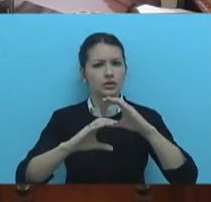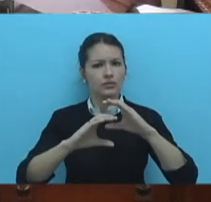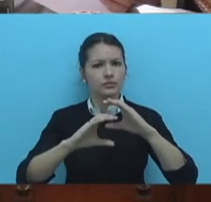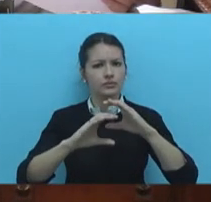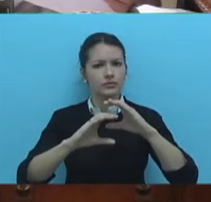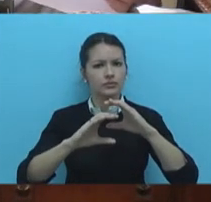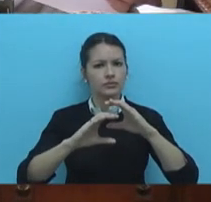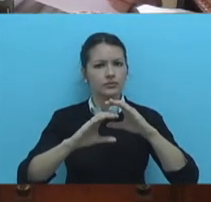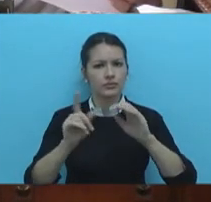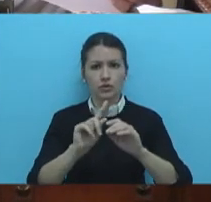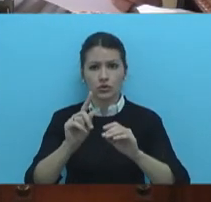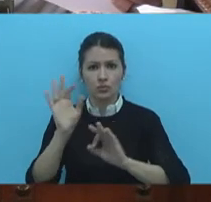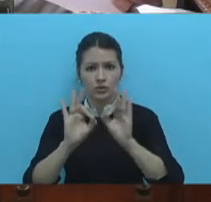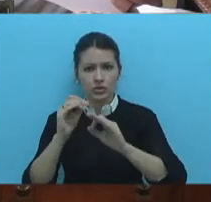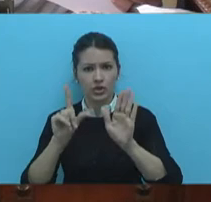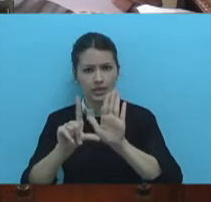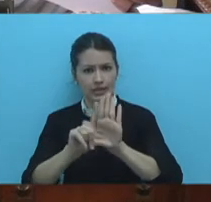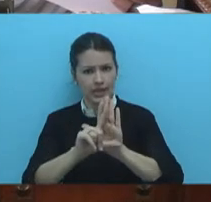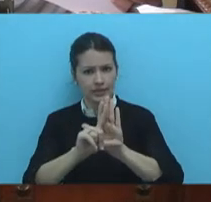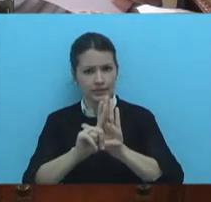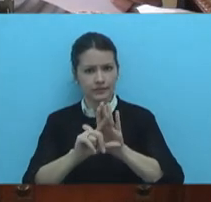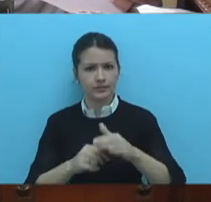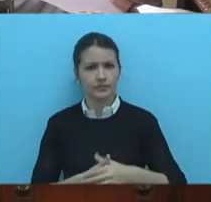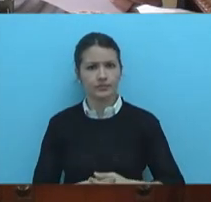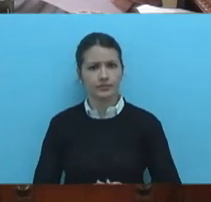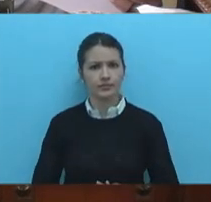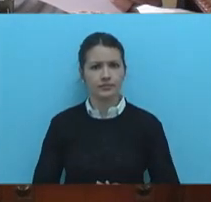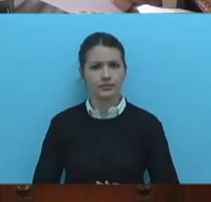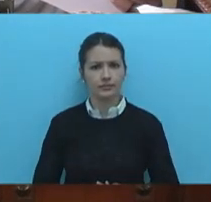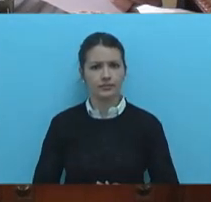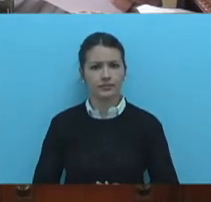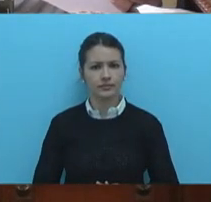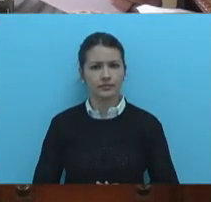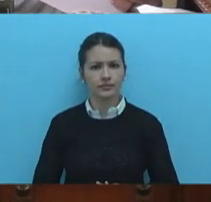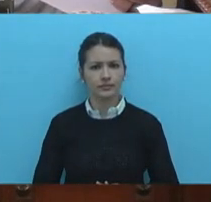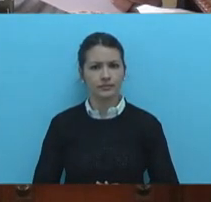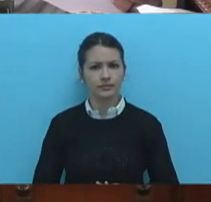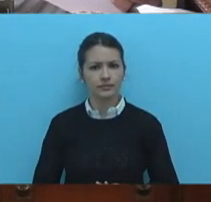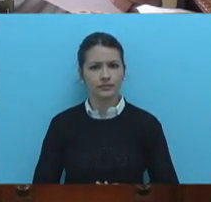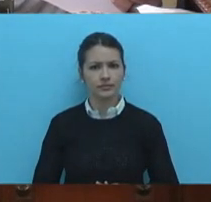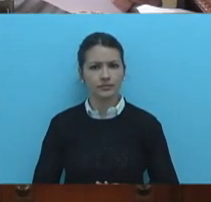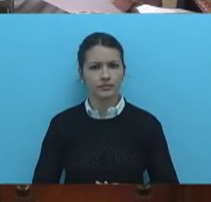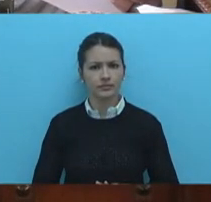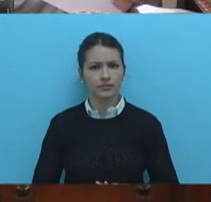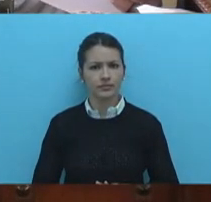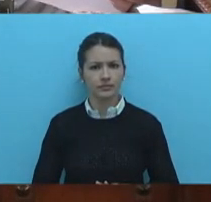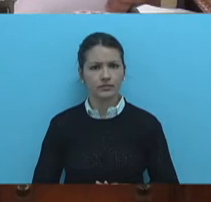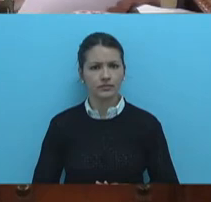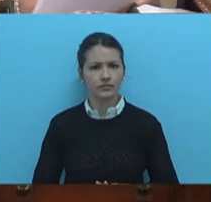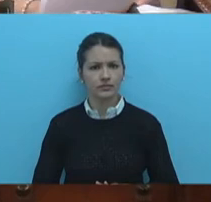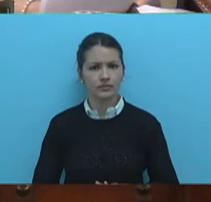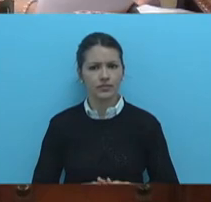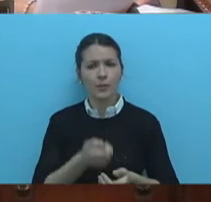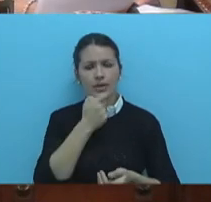ley, digamos, que nosotros sería es una expresión de deseo que le presentamos al